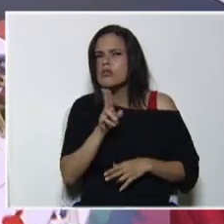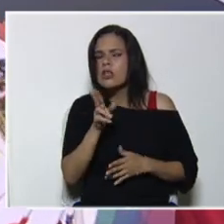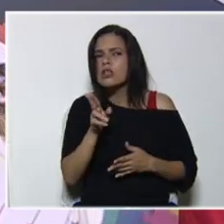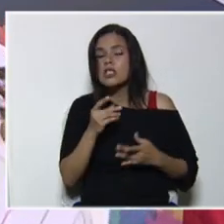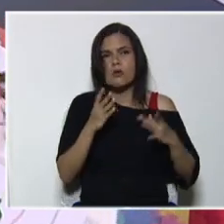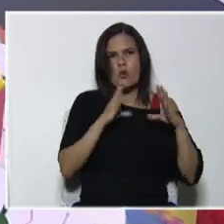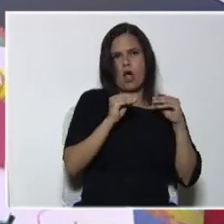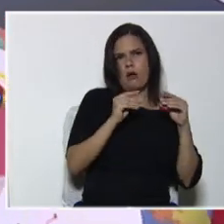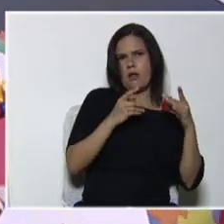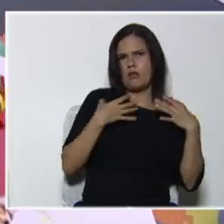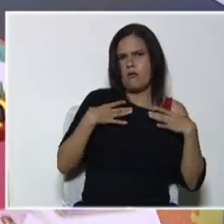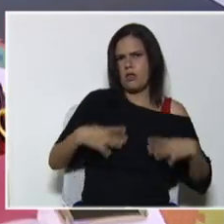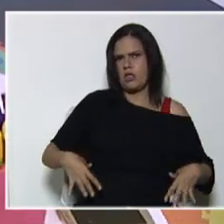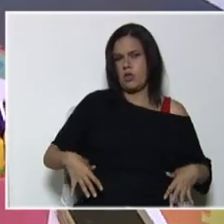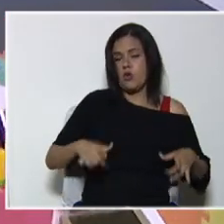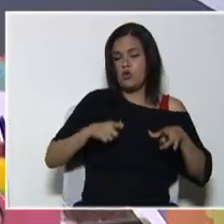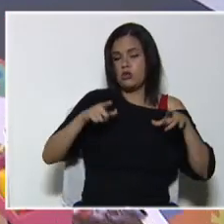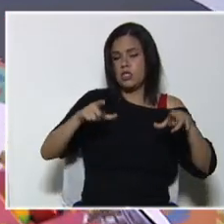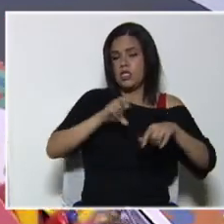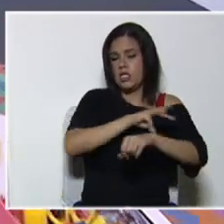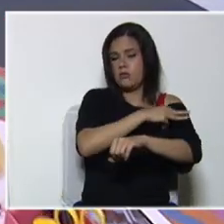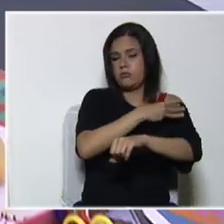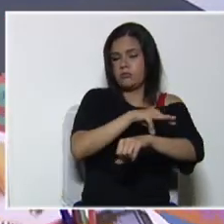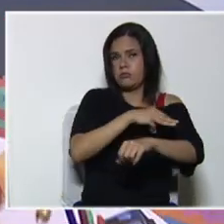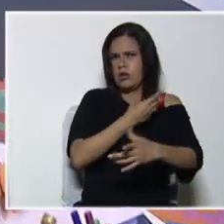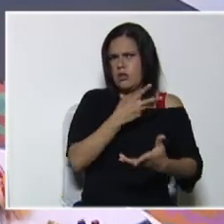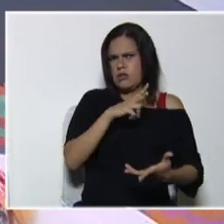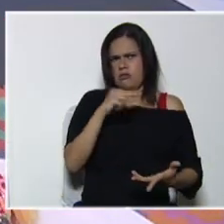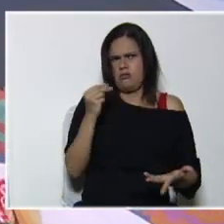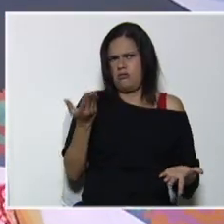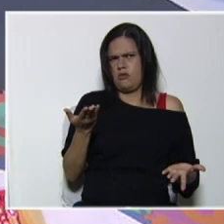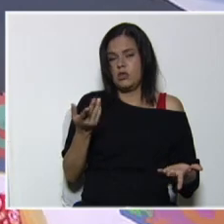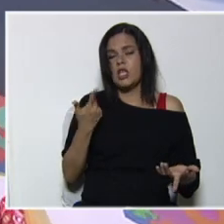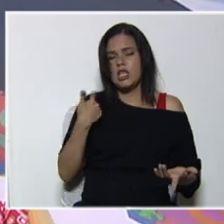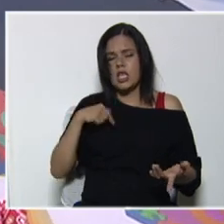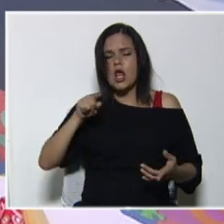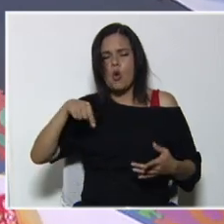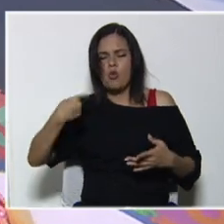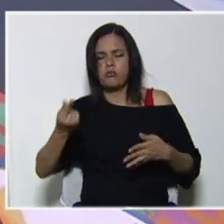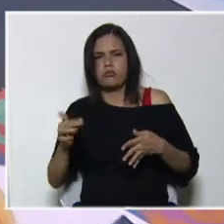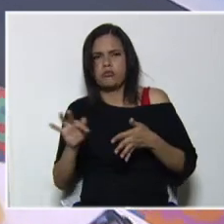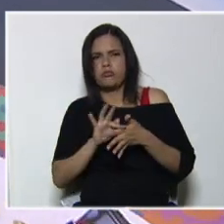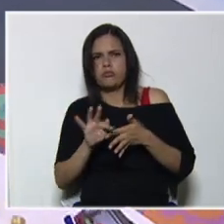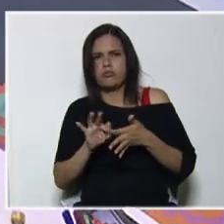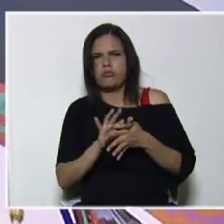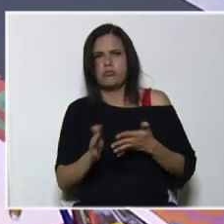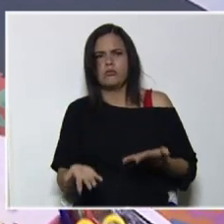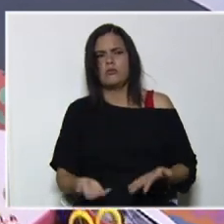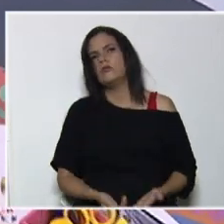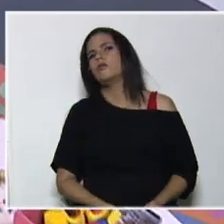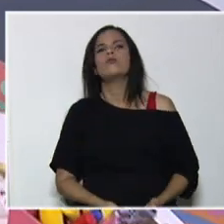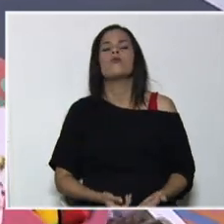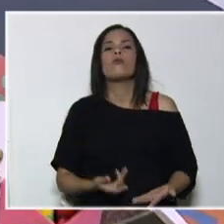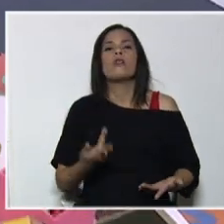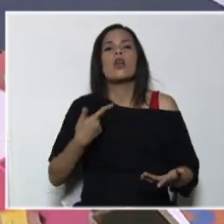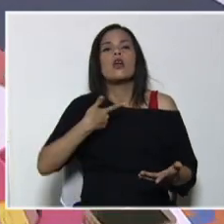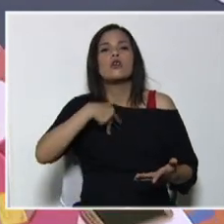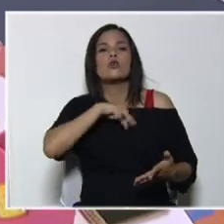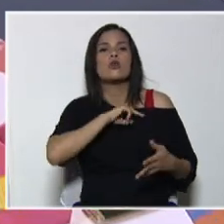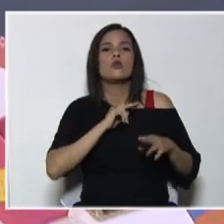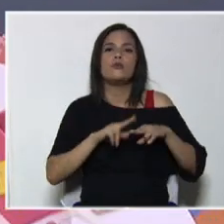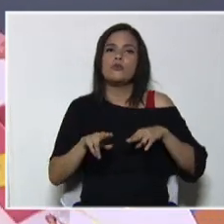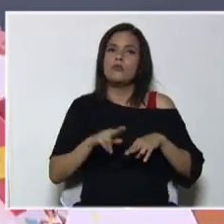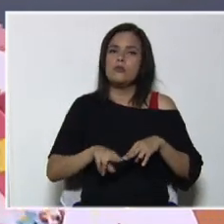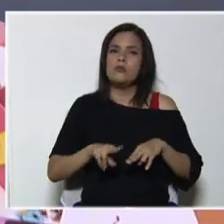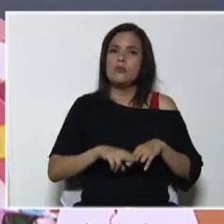vestir, un CD no nos sirve en ese momento, sino que tiene otra función. Y acá, pues nosotros con nuestras niñas y